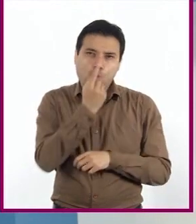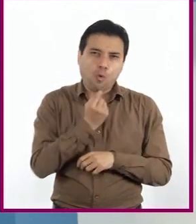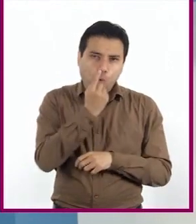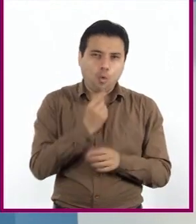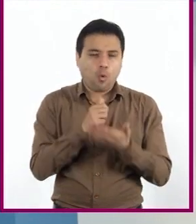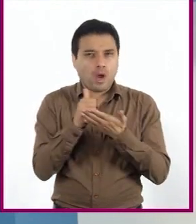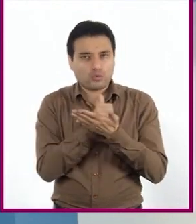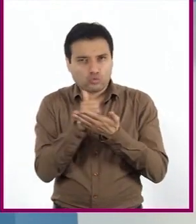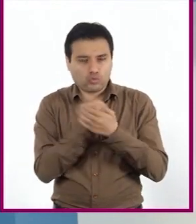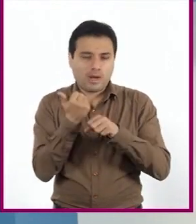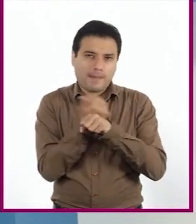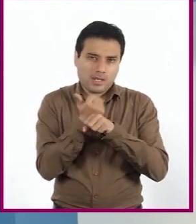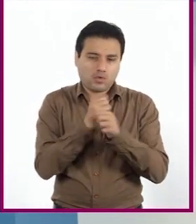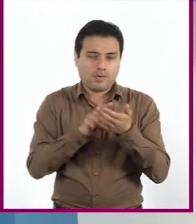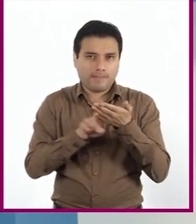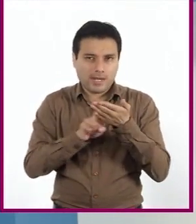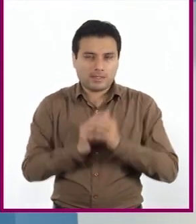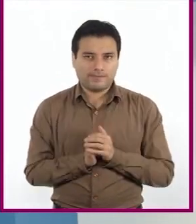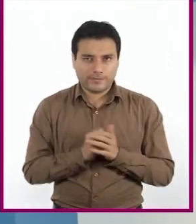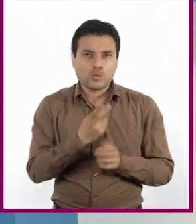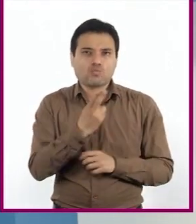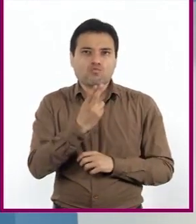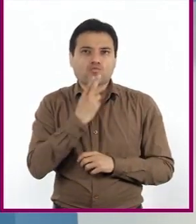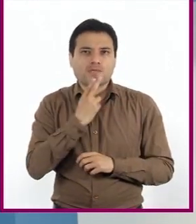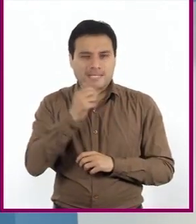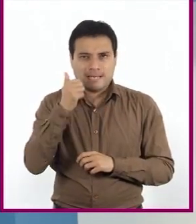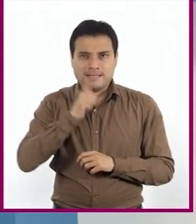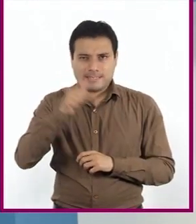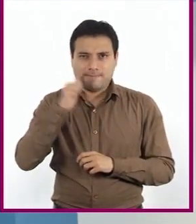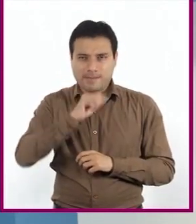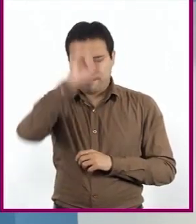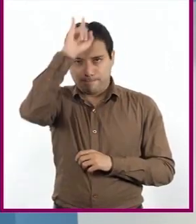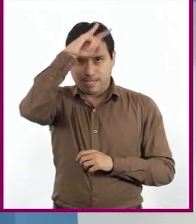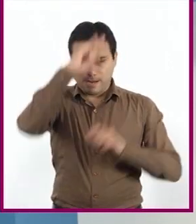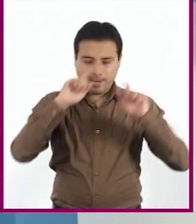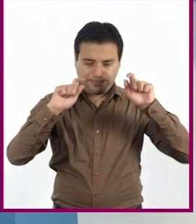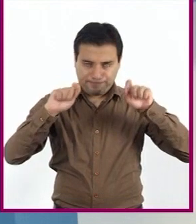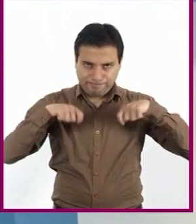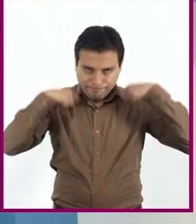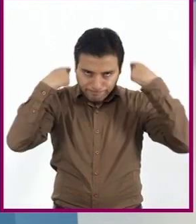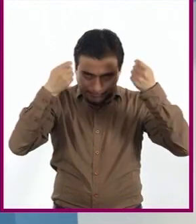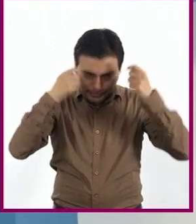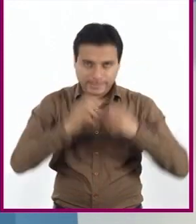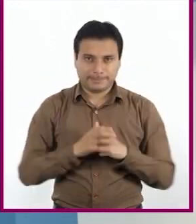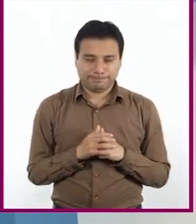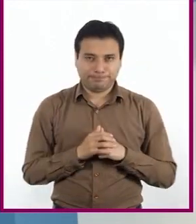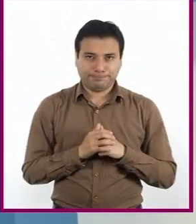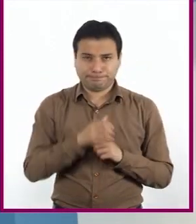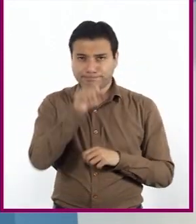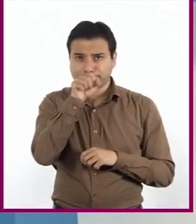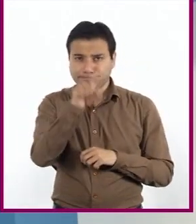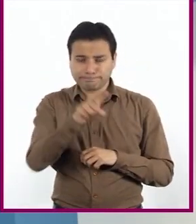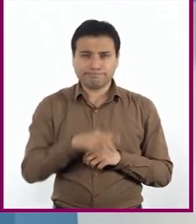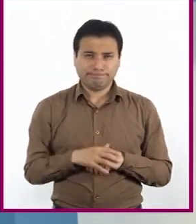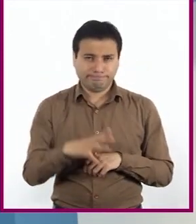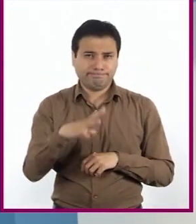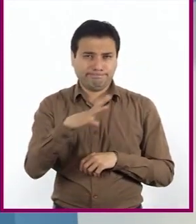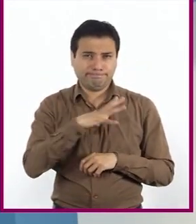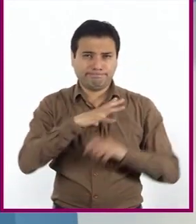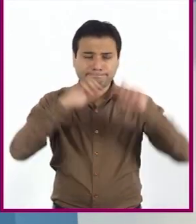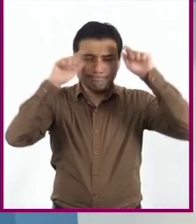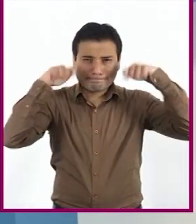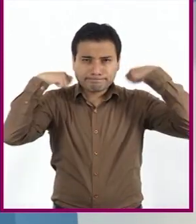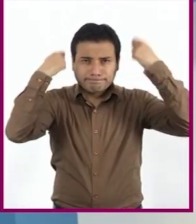azul, amarillo y verde. Utilizan un mameluco o pijama de cuerpo completo y una capucha que por